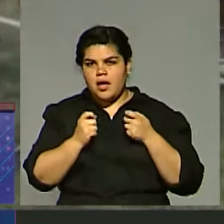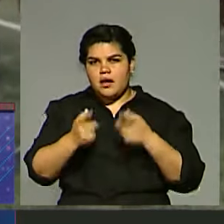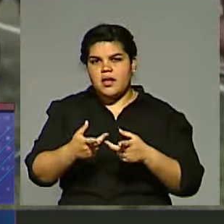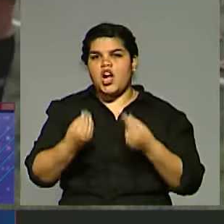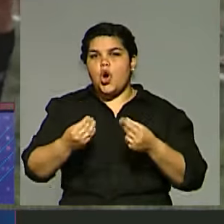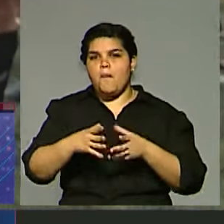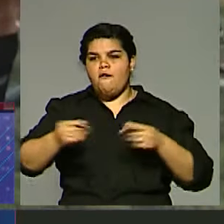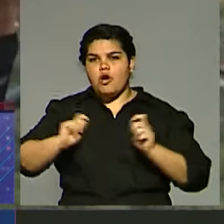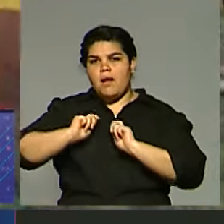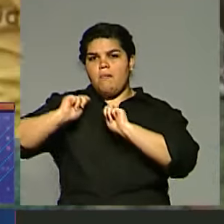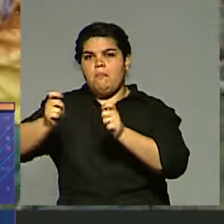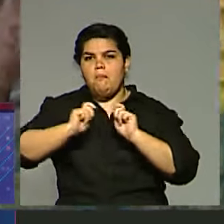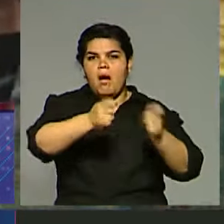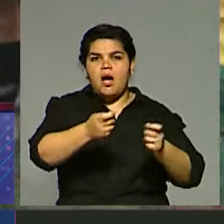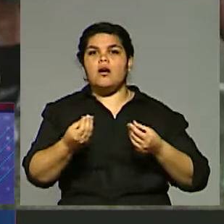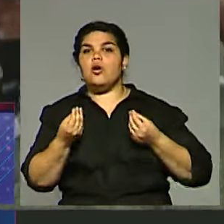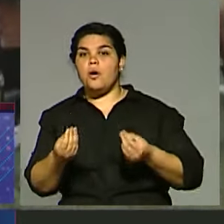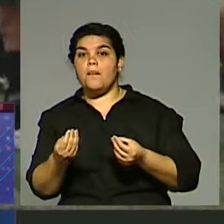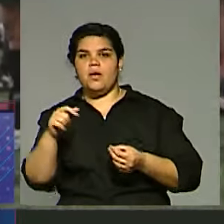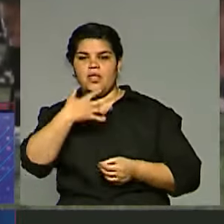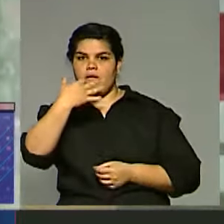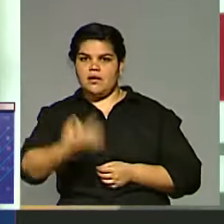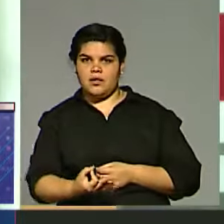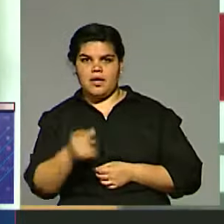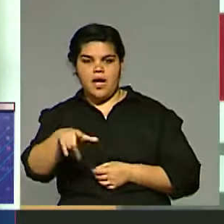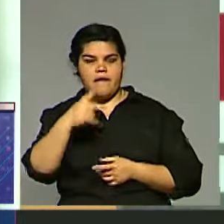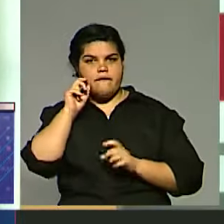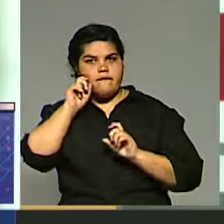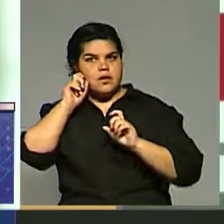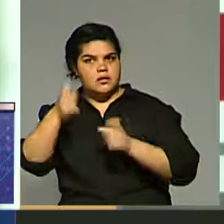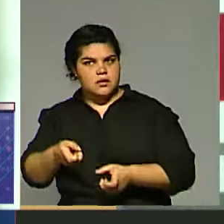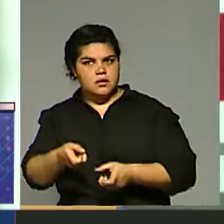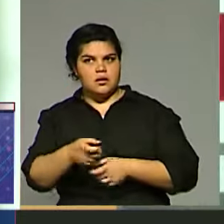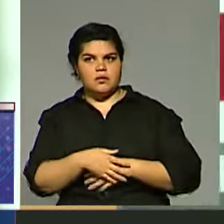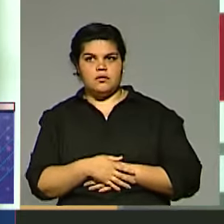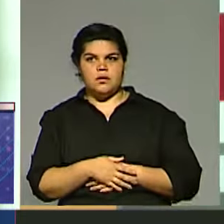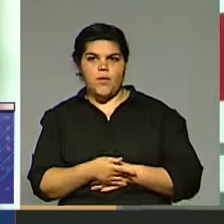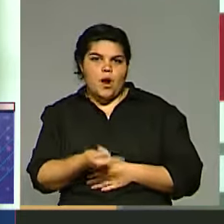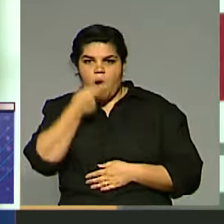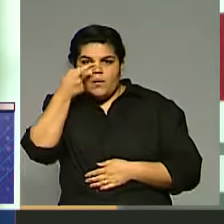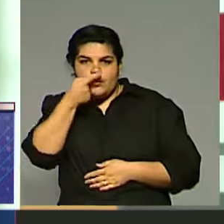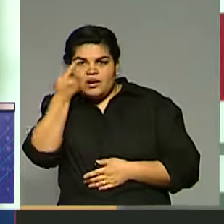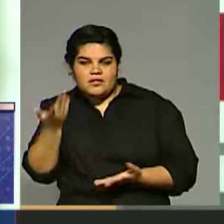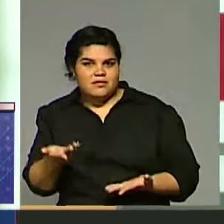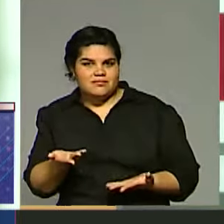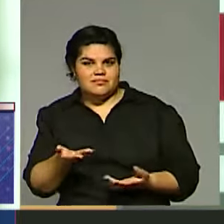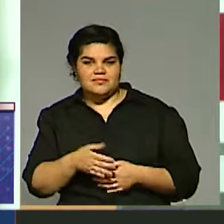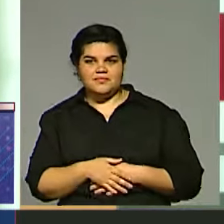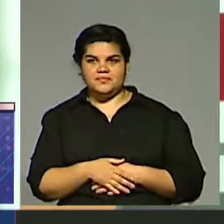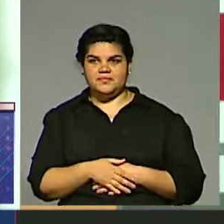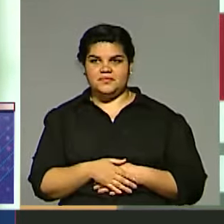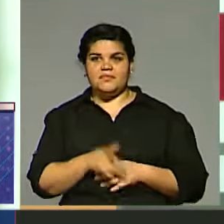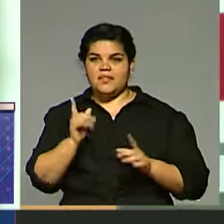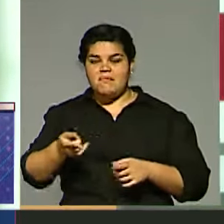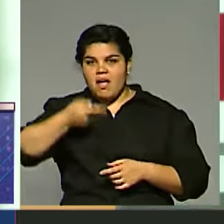festejan. La verdad que una visita que ha generado, ¿cómo se dice? Bueno, una curiosidad. Más que esto, es una